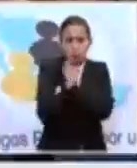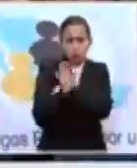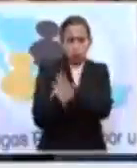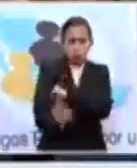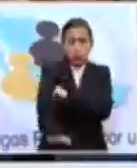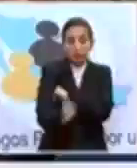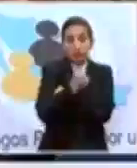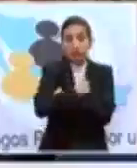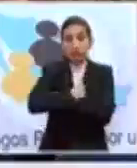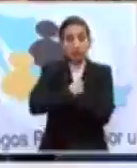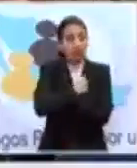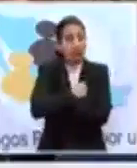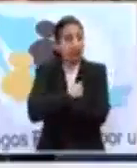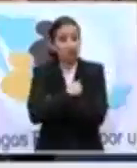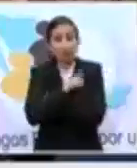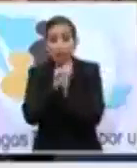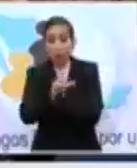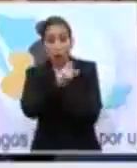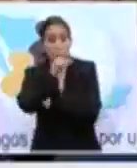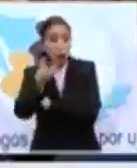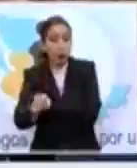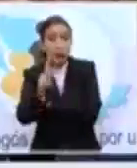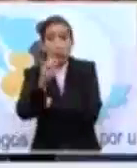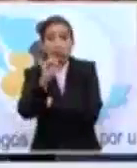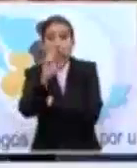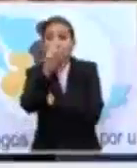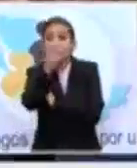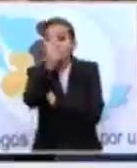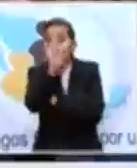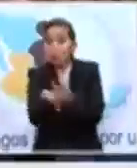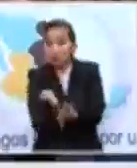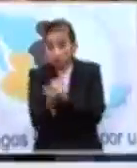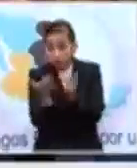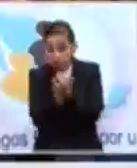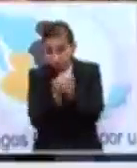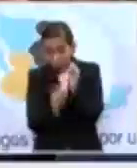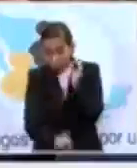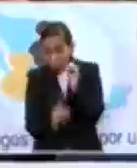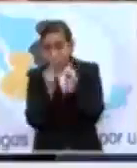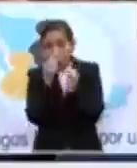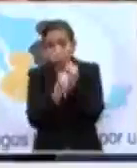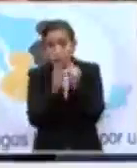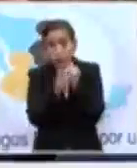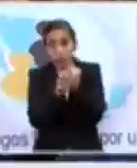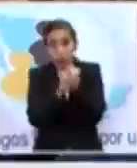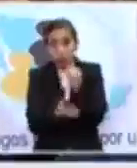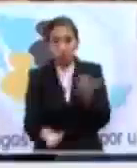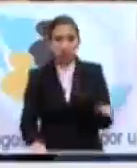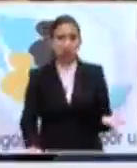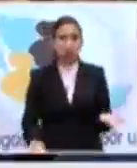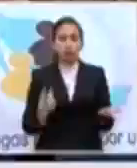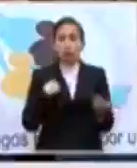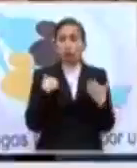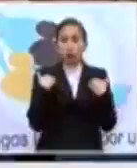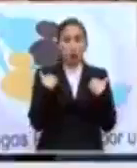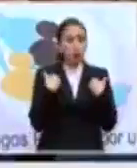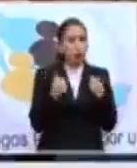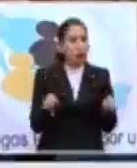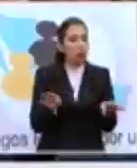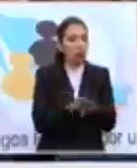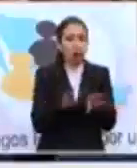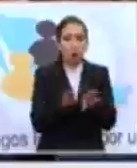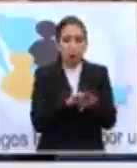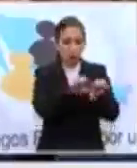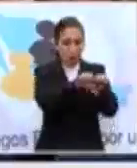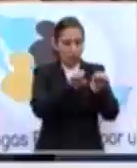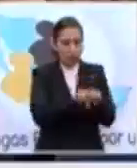y lamentablemente no van a dar pensiones ni del 30% del último salario devengado. Yo no entiendo cómo el equipo de